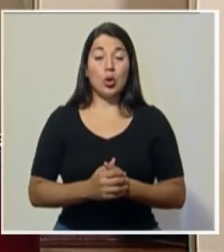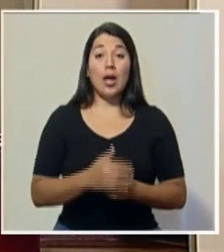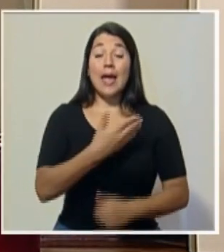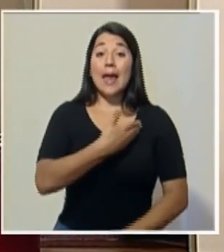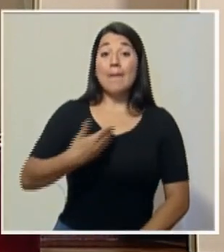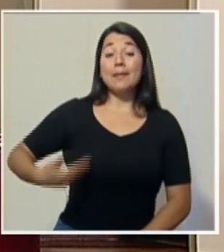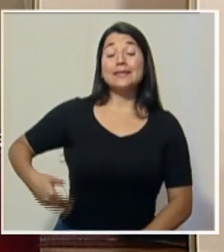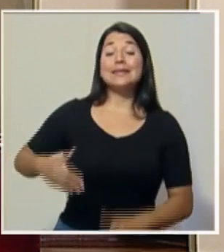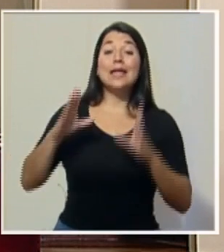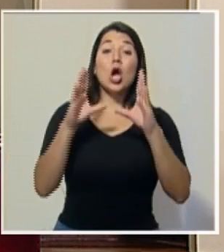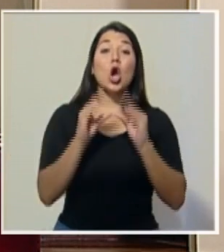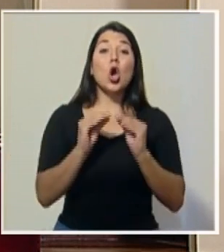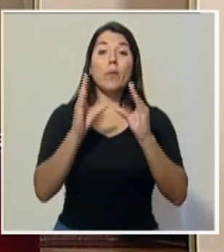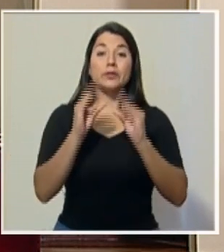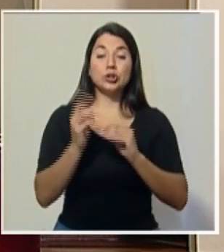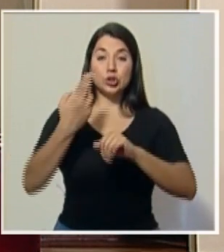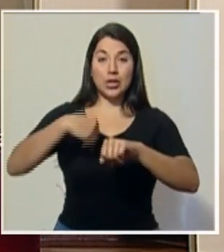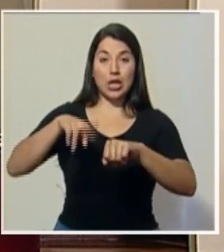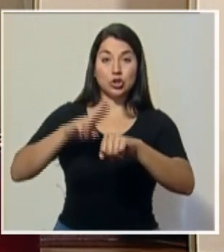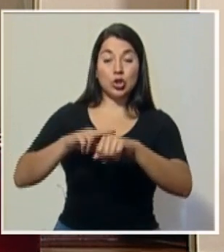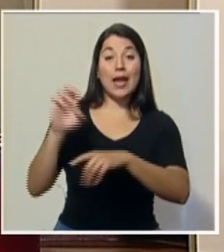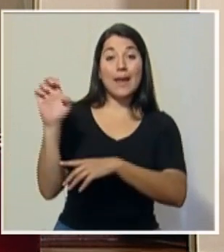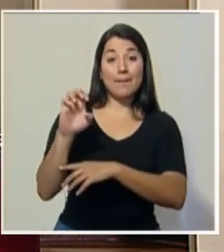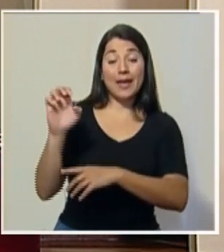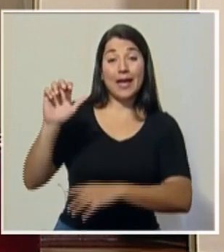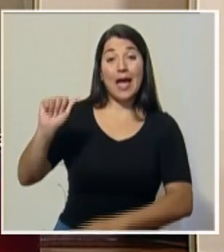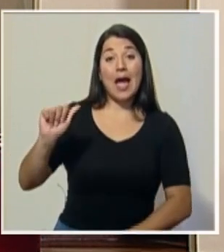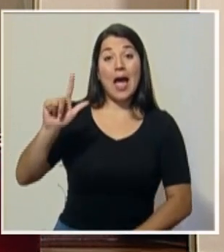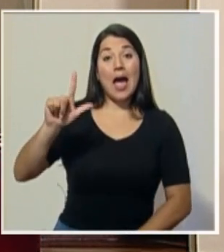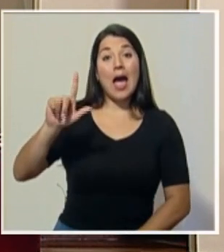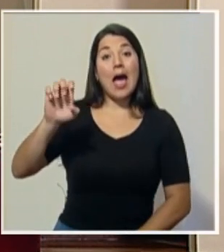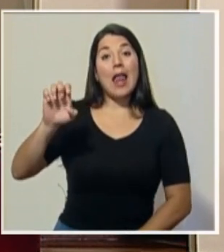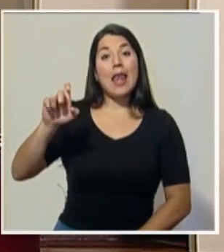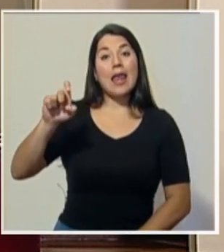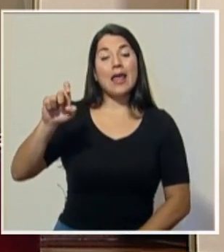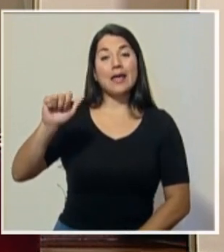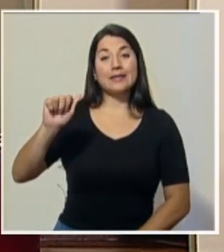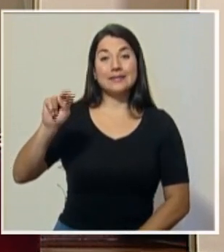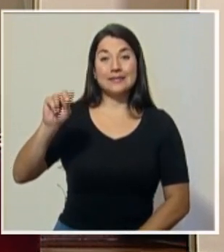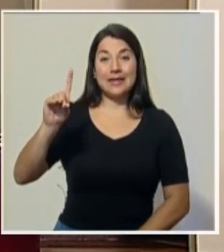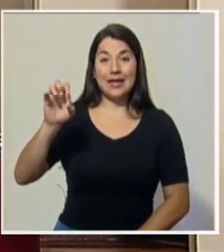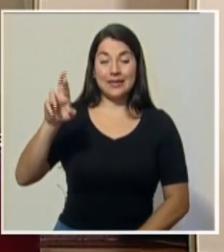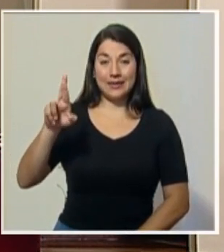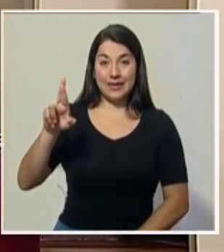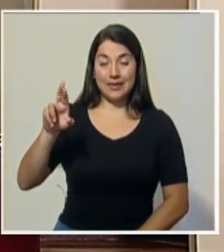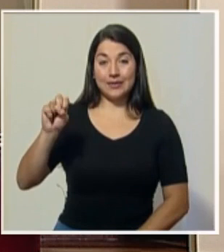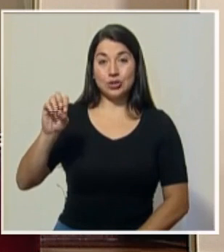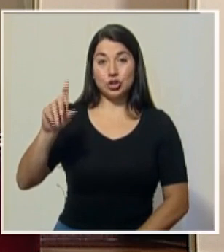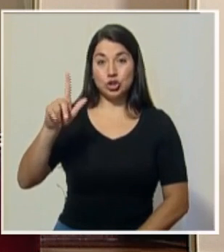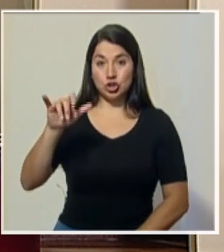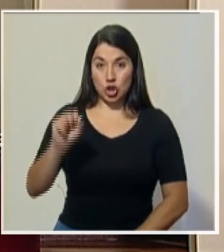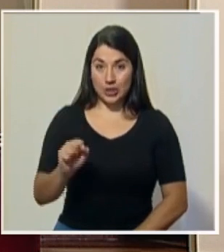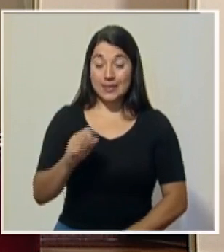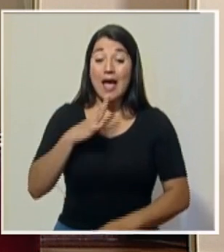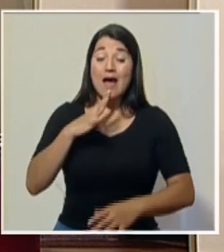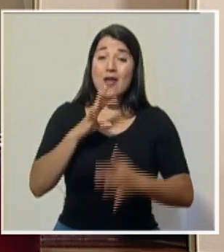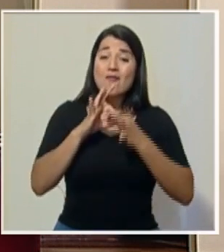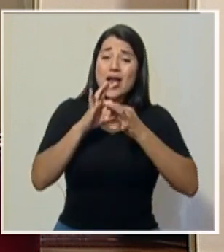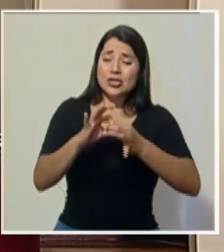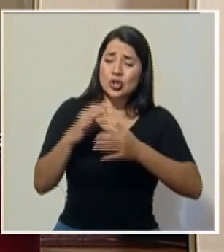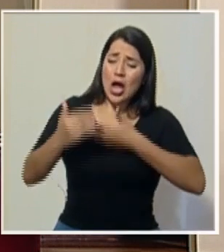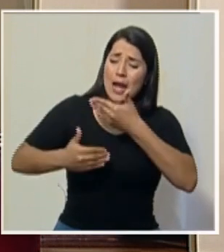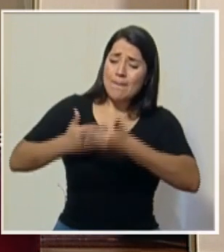el presidente de la Comisión Nacional de Emergencias, don Alexander Solís, se va a referir a ese arduo proceso de trabajo que ha tenido con